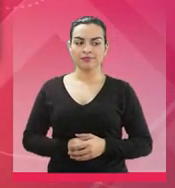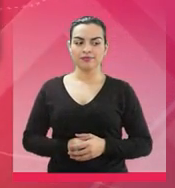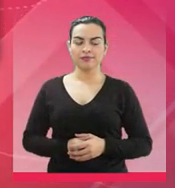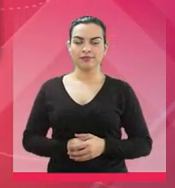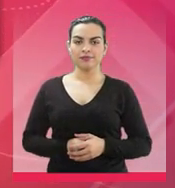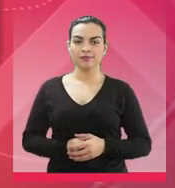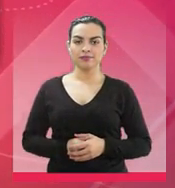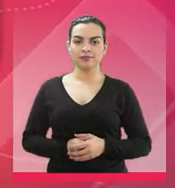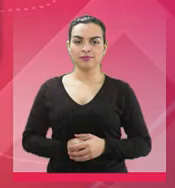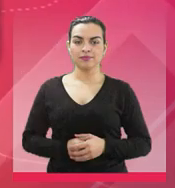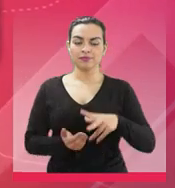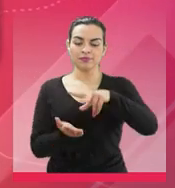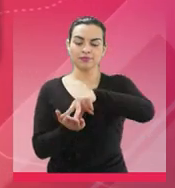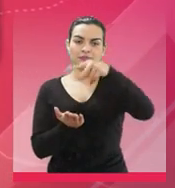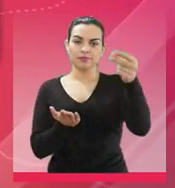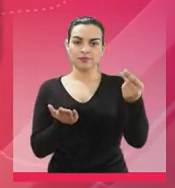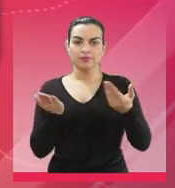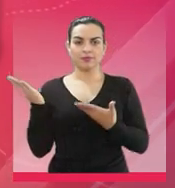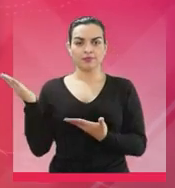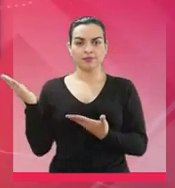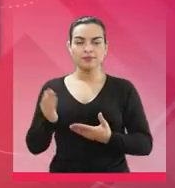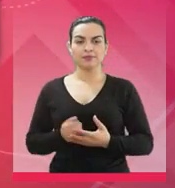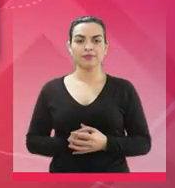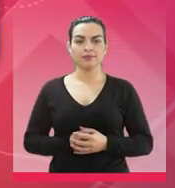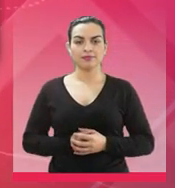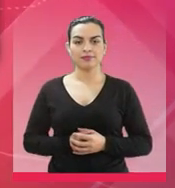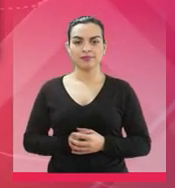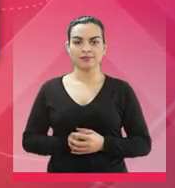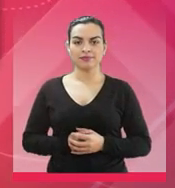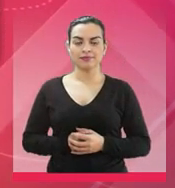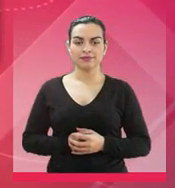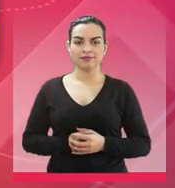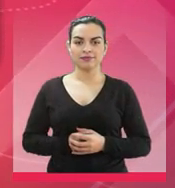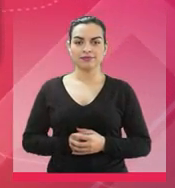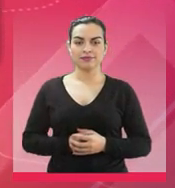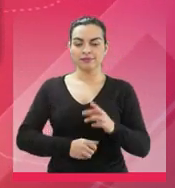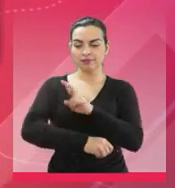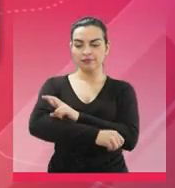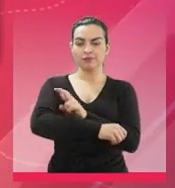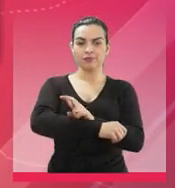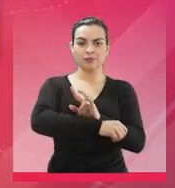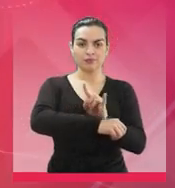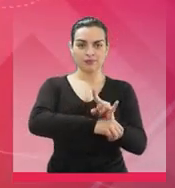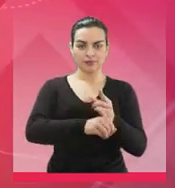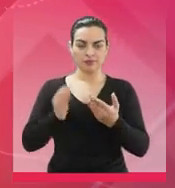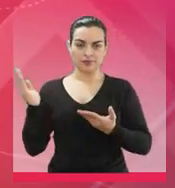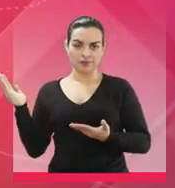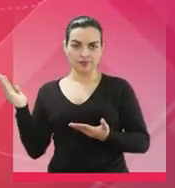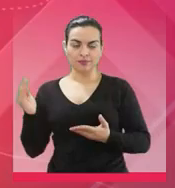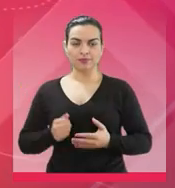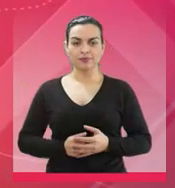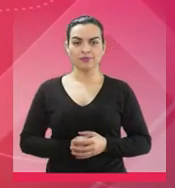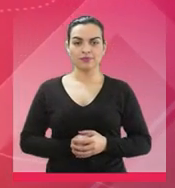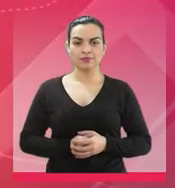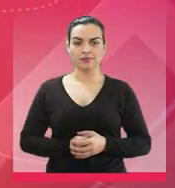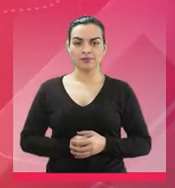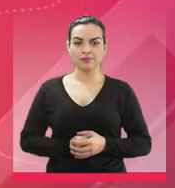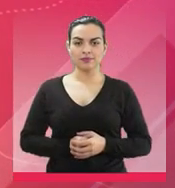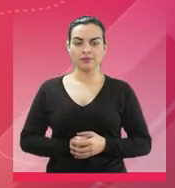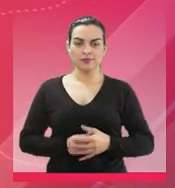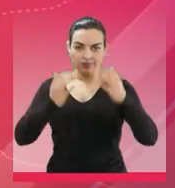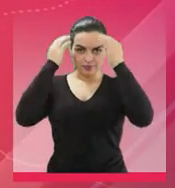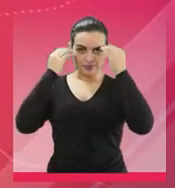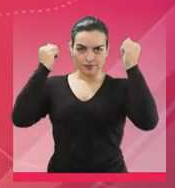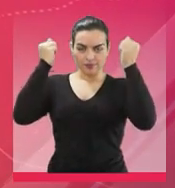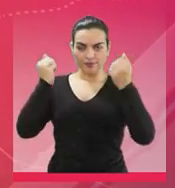Puente Aranda en el barrio La Trinidad, en Rafael Uribe Uribe en el barrio Inglés, en San Cristóbal en los barrios